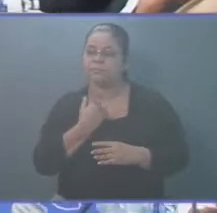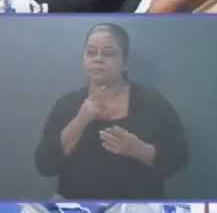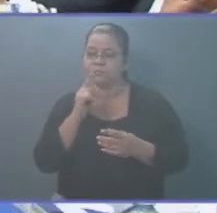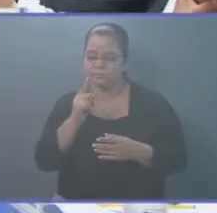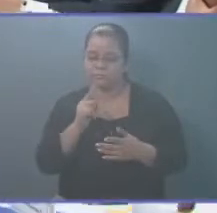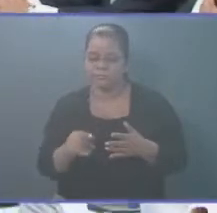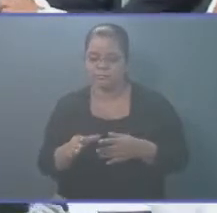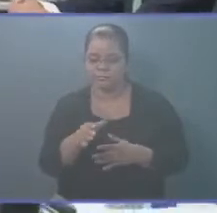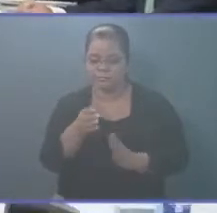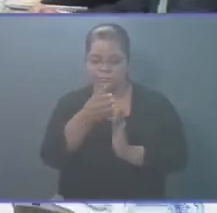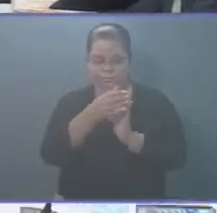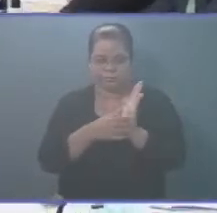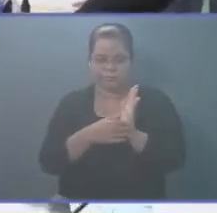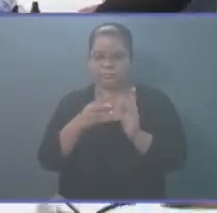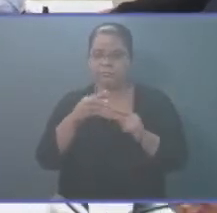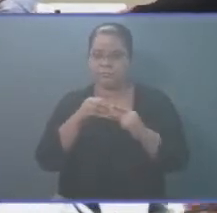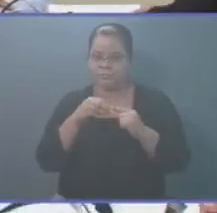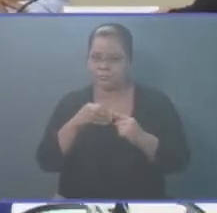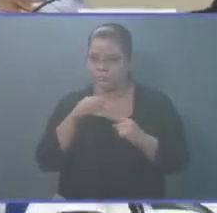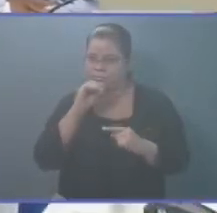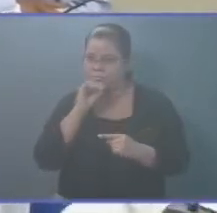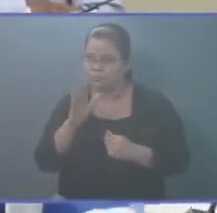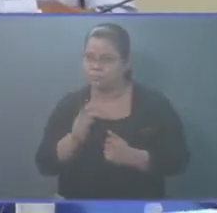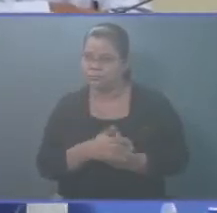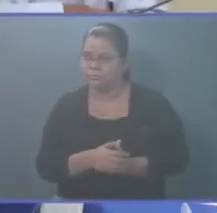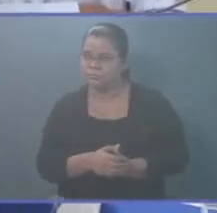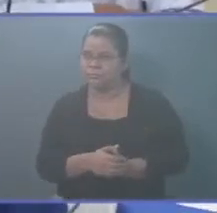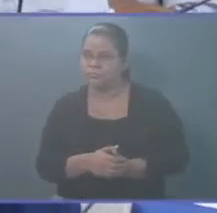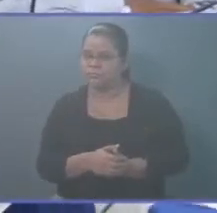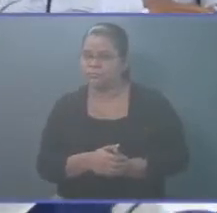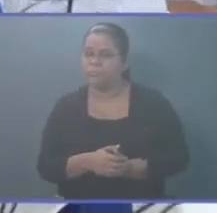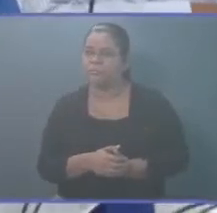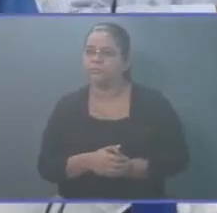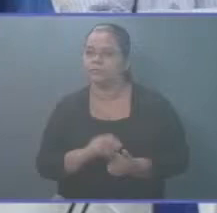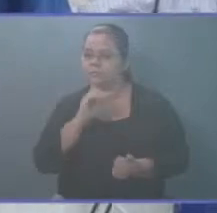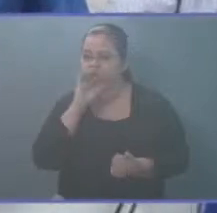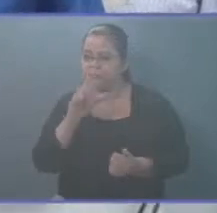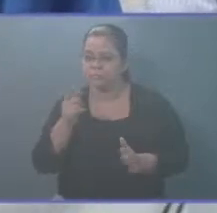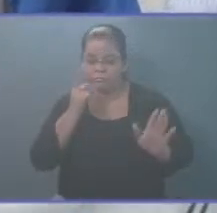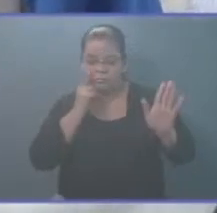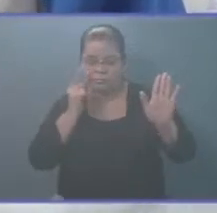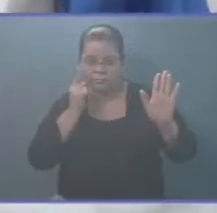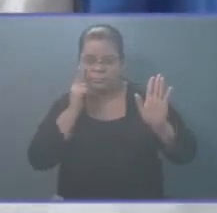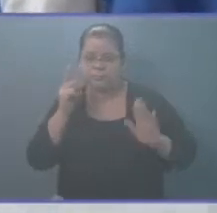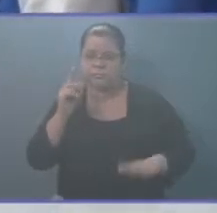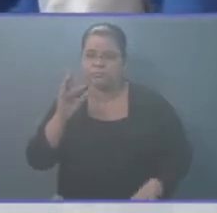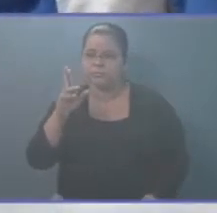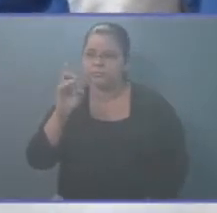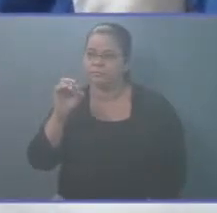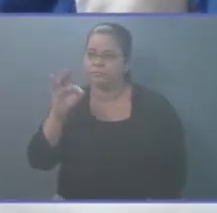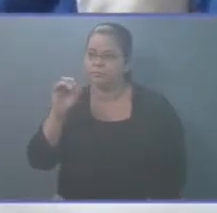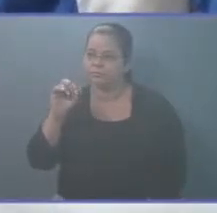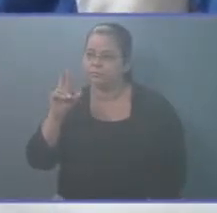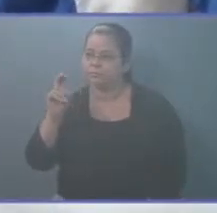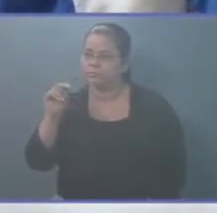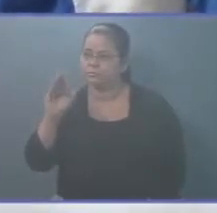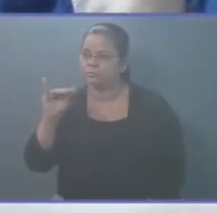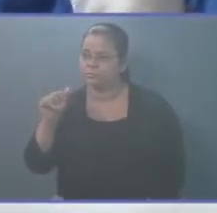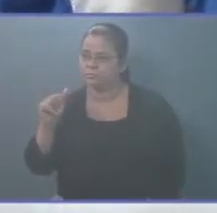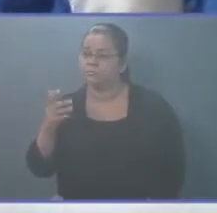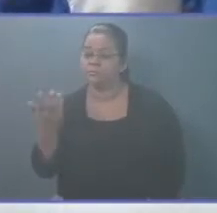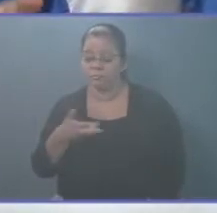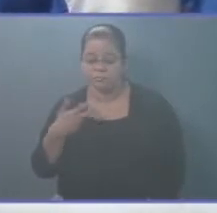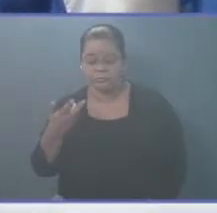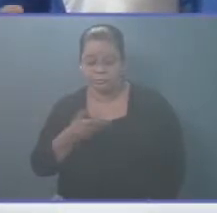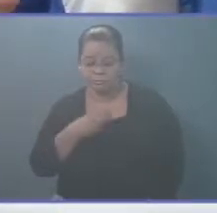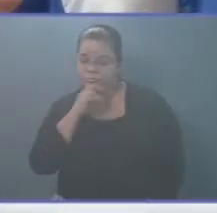una sección especial que define especial, el testimonio de referencia. Entonces, si hacemos